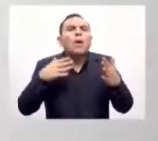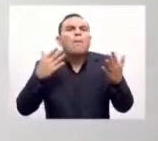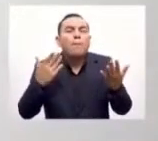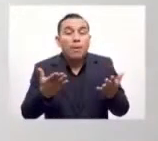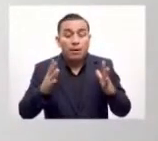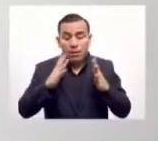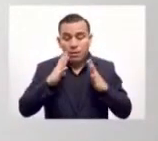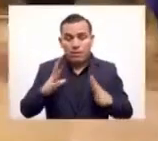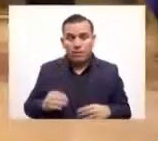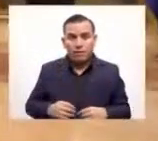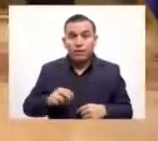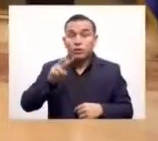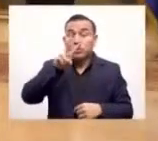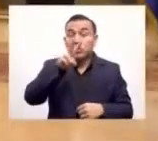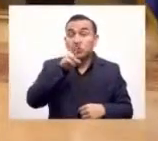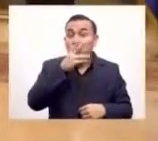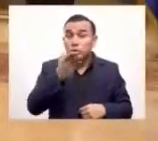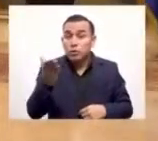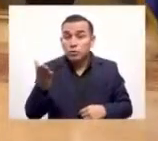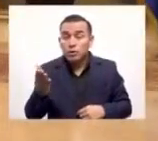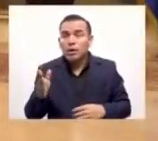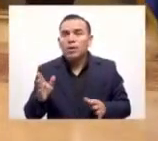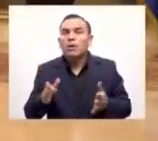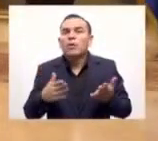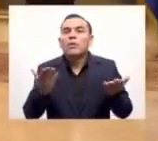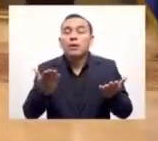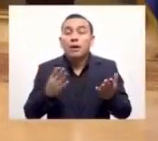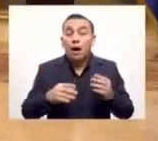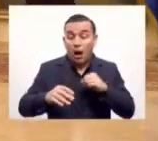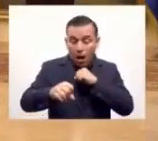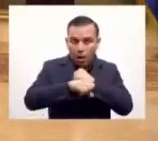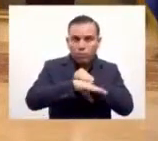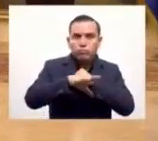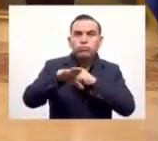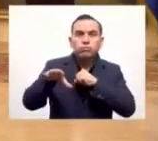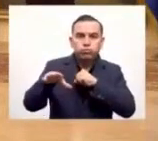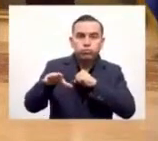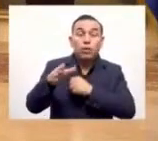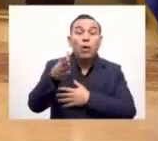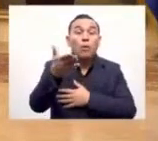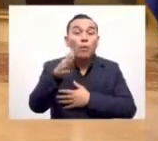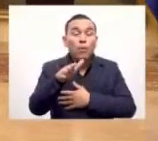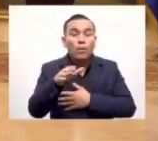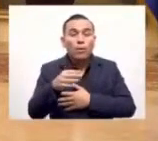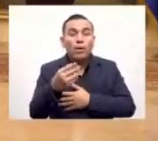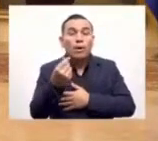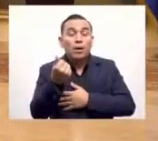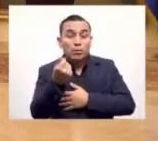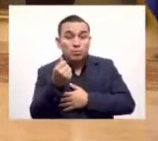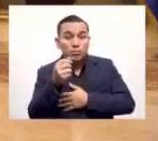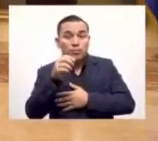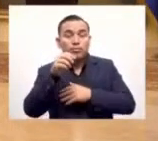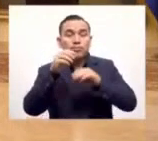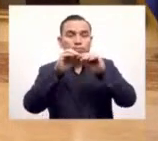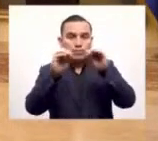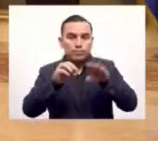Que ojo, como decíamos, Bitcoin no necesita que ningún gobierno lo regule. Ya las